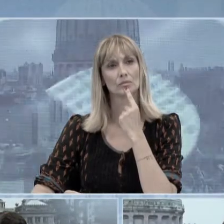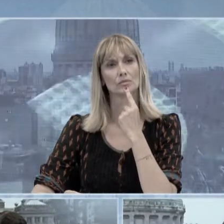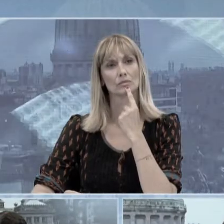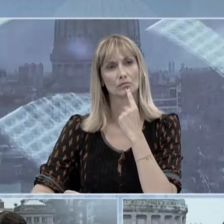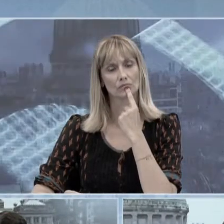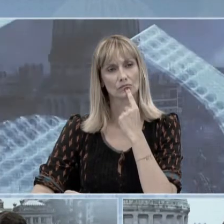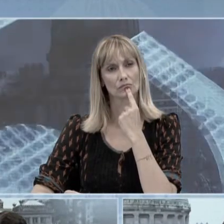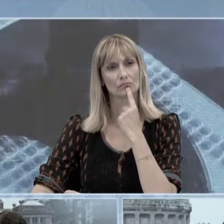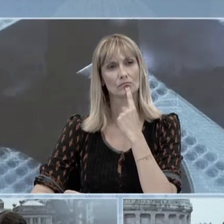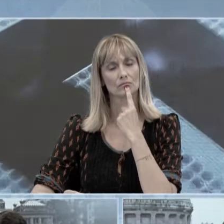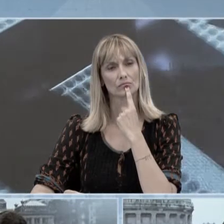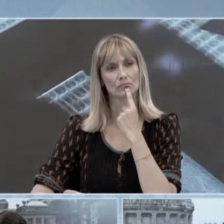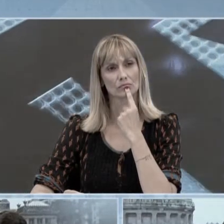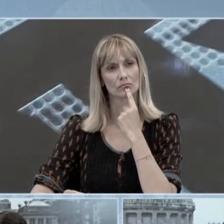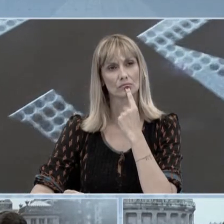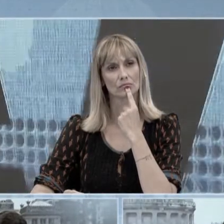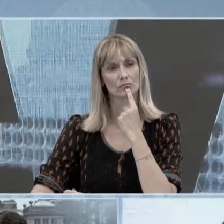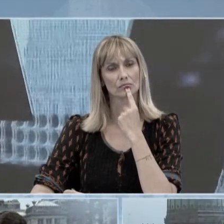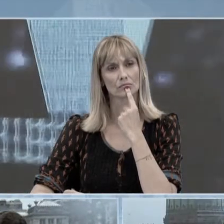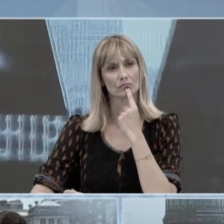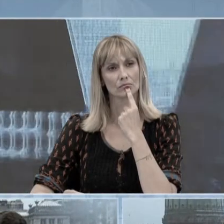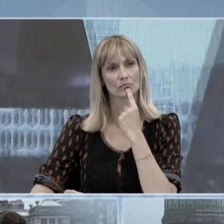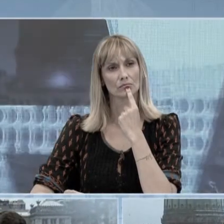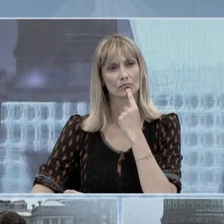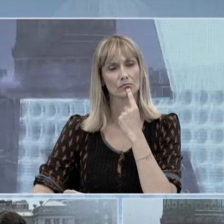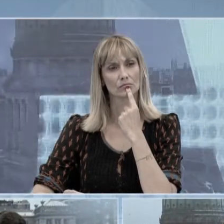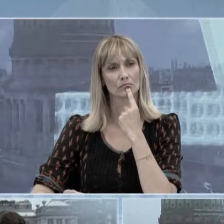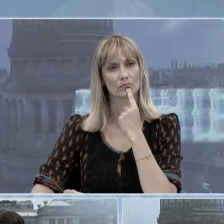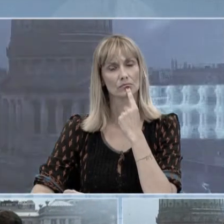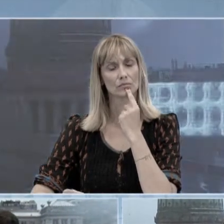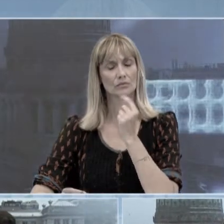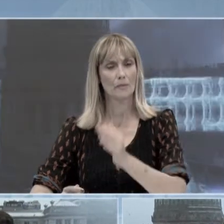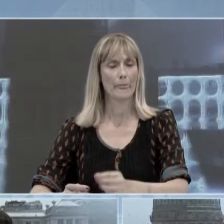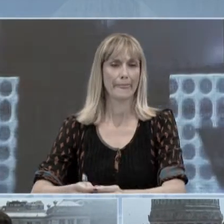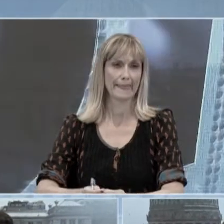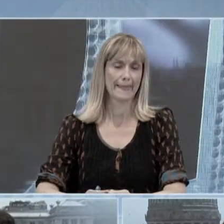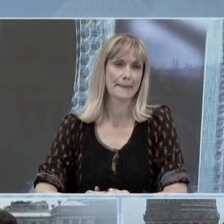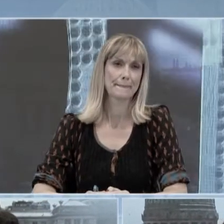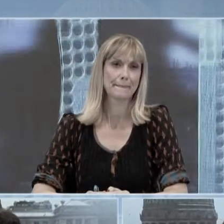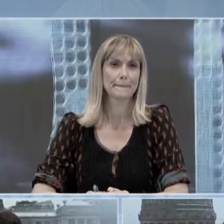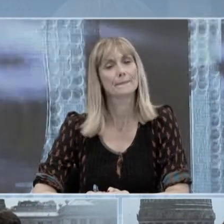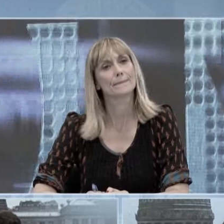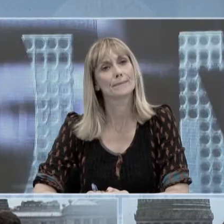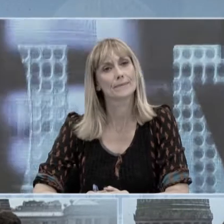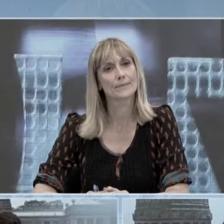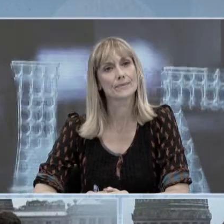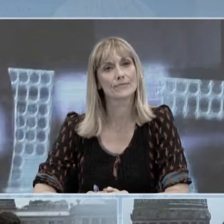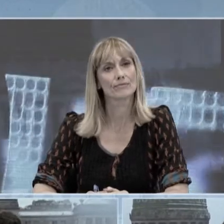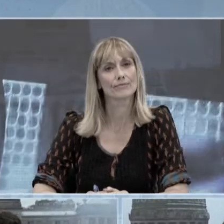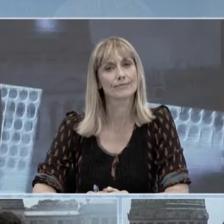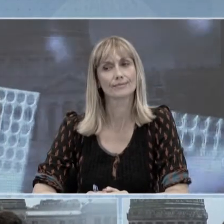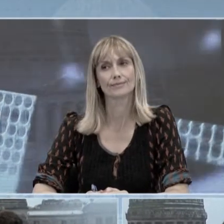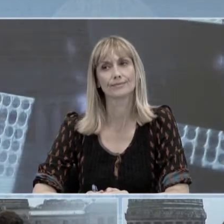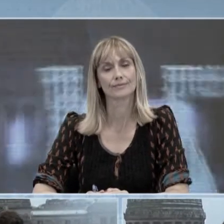estamos diciendo es, ponemos el carro adelante del caballo, vamos a aprobar una ley y un presupuesto que ya está